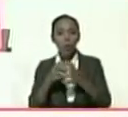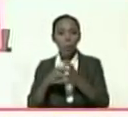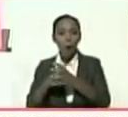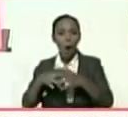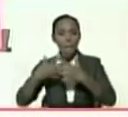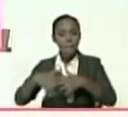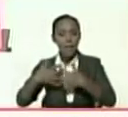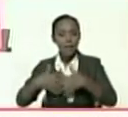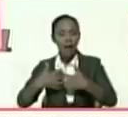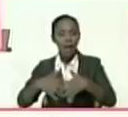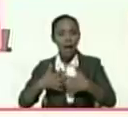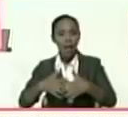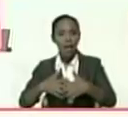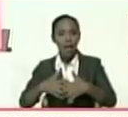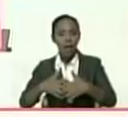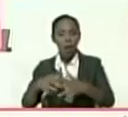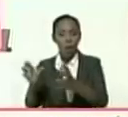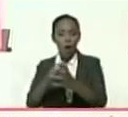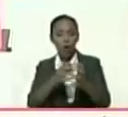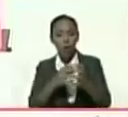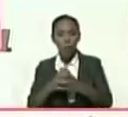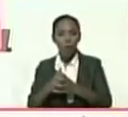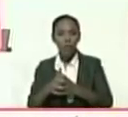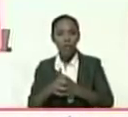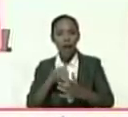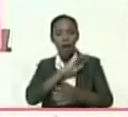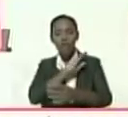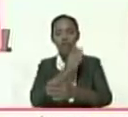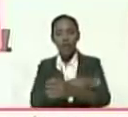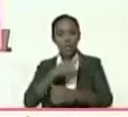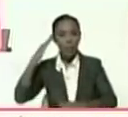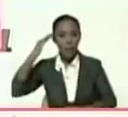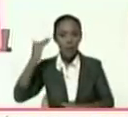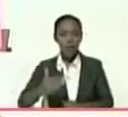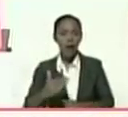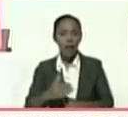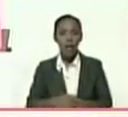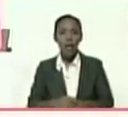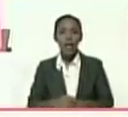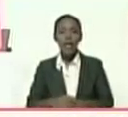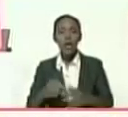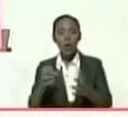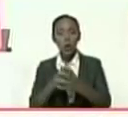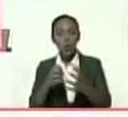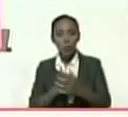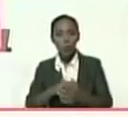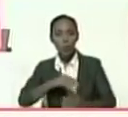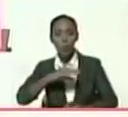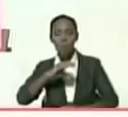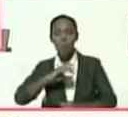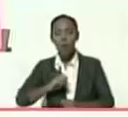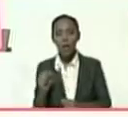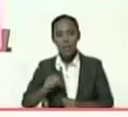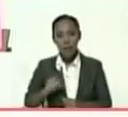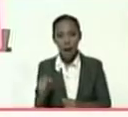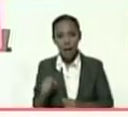empresariales, por sectores de la Fuerza Armada Boliviana y por sectores policiales de Bolivia. Un golpe de